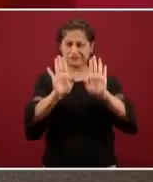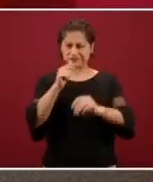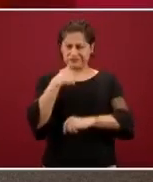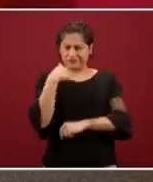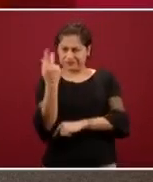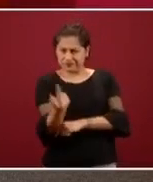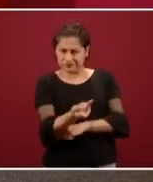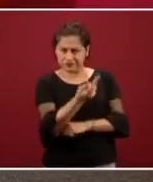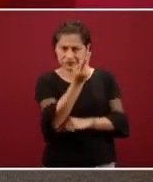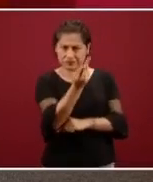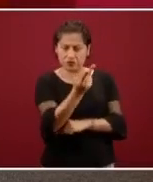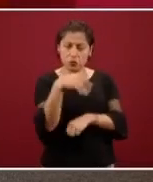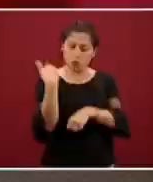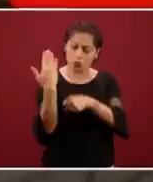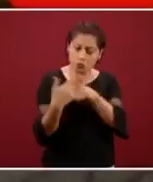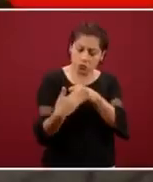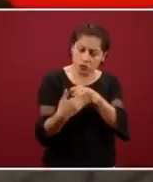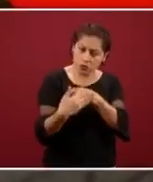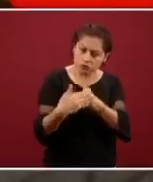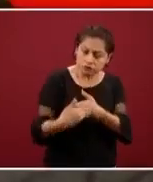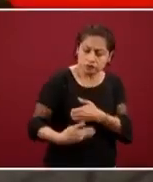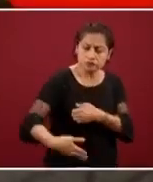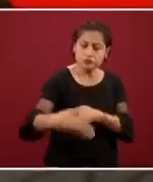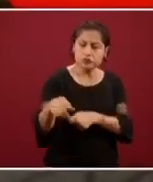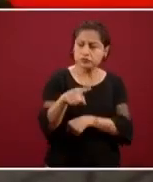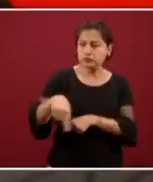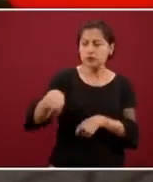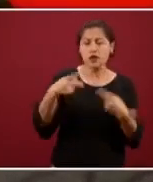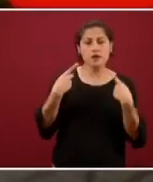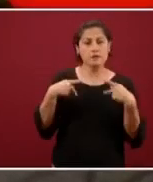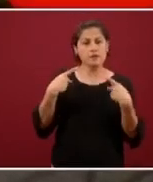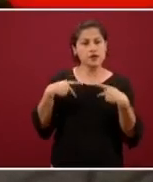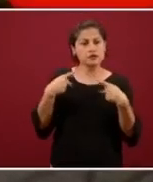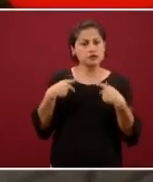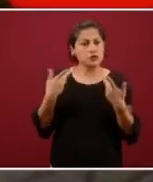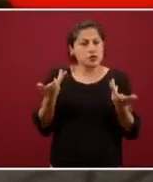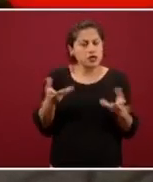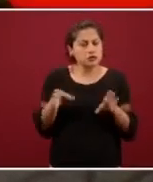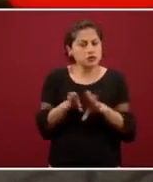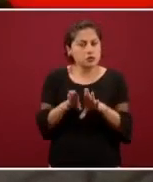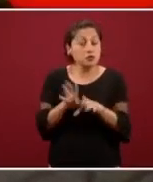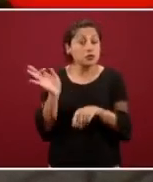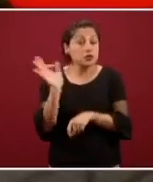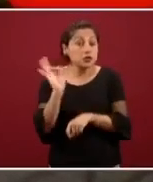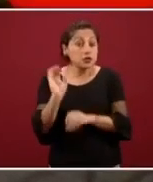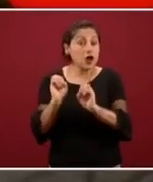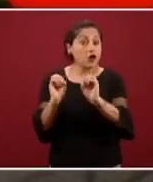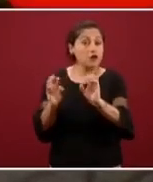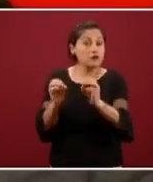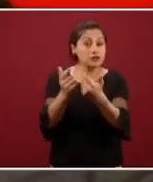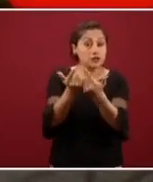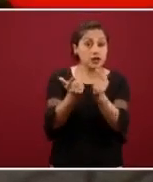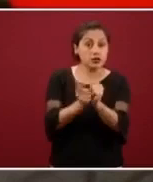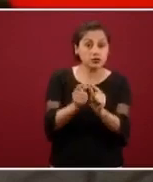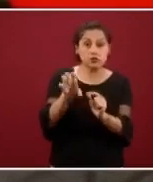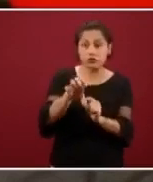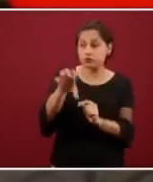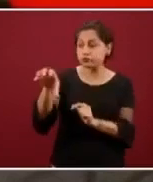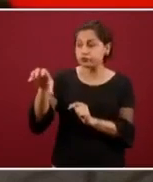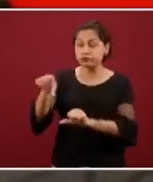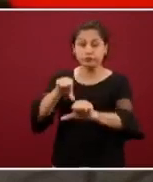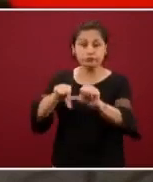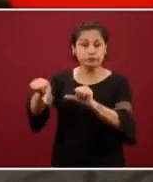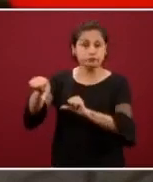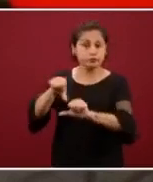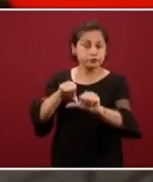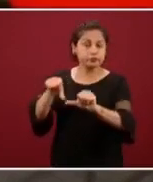para que en los próximos días ellos ya puedan de alguna manera ir haciendo grupos que se puedan ir turnando, más la gente que tiene contacto